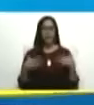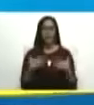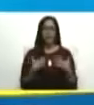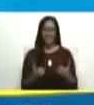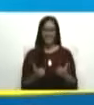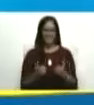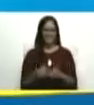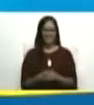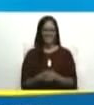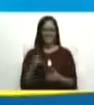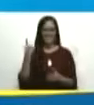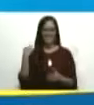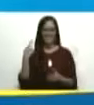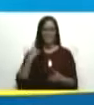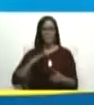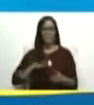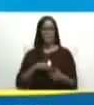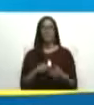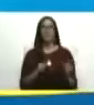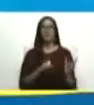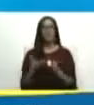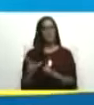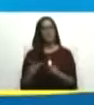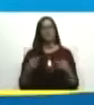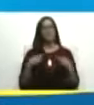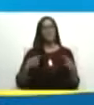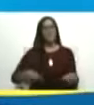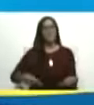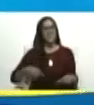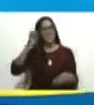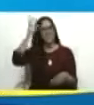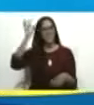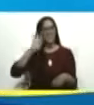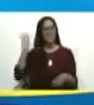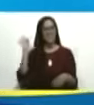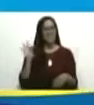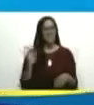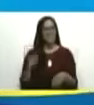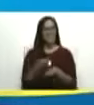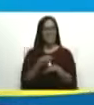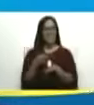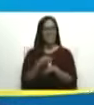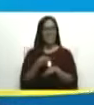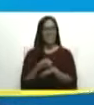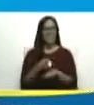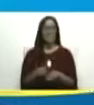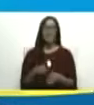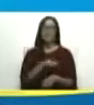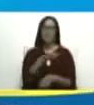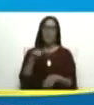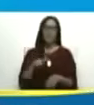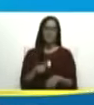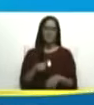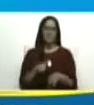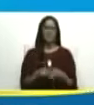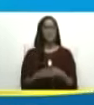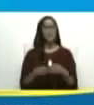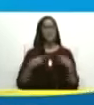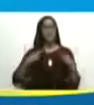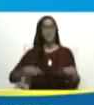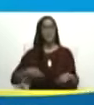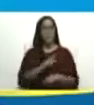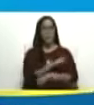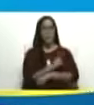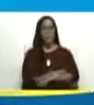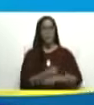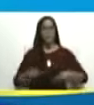estuvieron concentrados principalmente los recursos del Consejo Federal de Gobierno, igualmente los recursos del Poder Popular